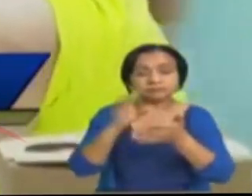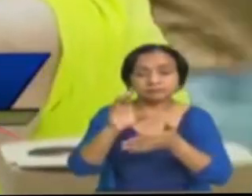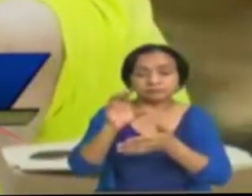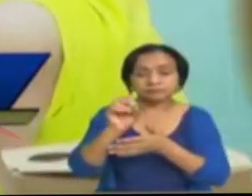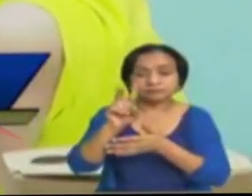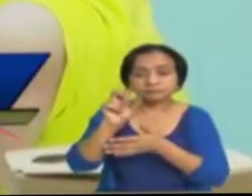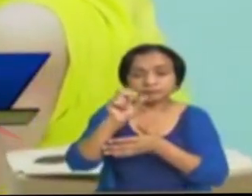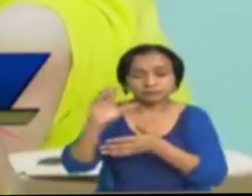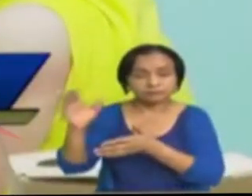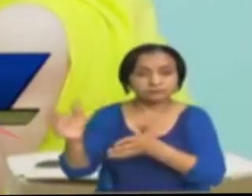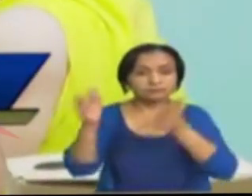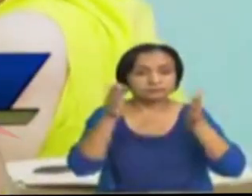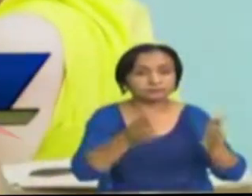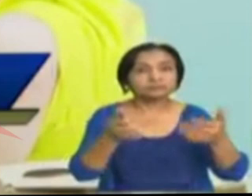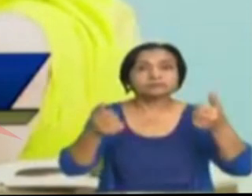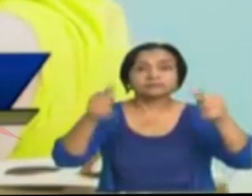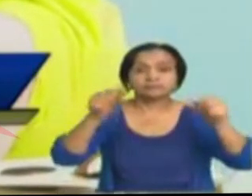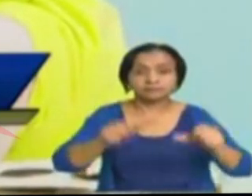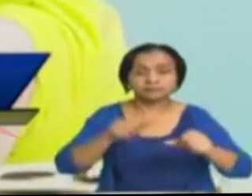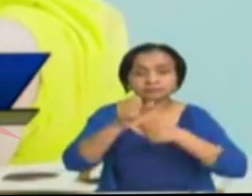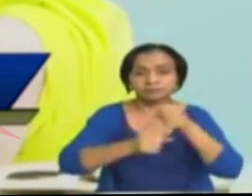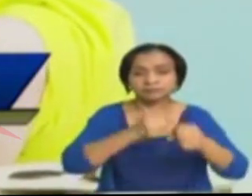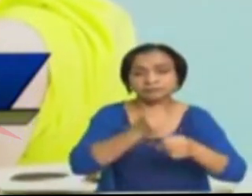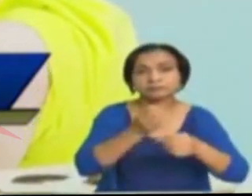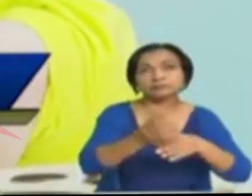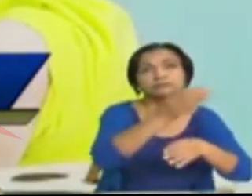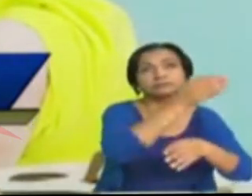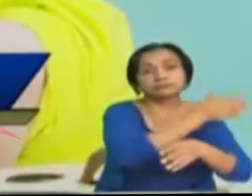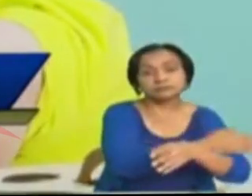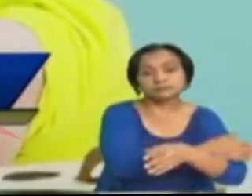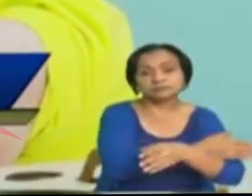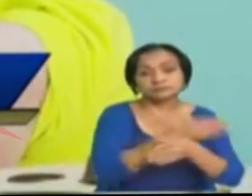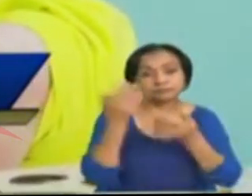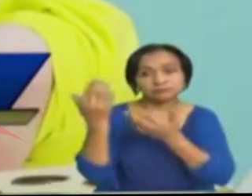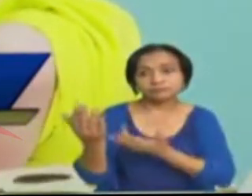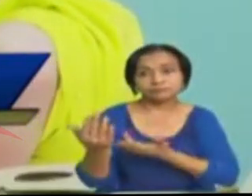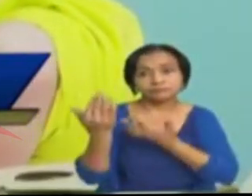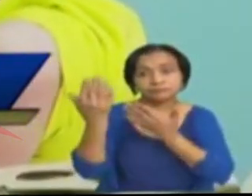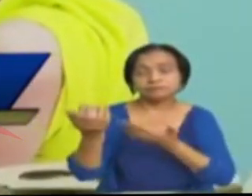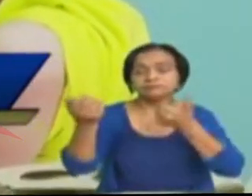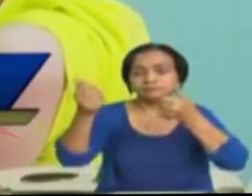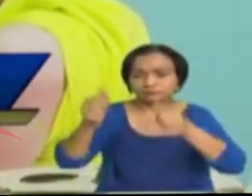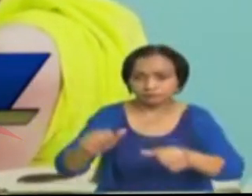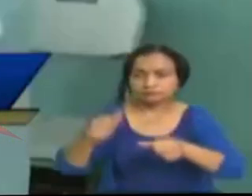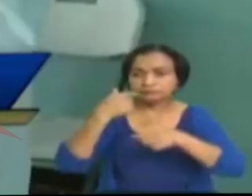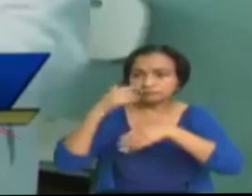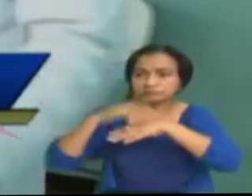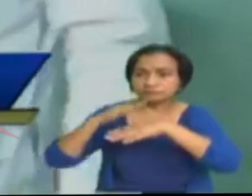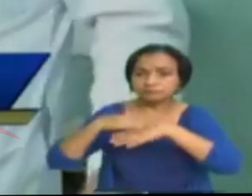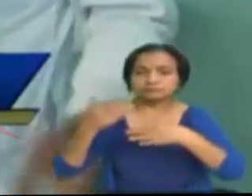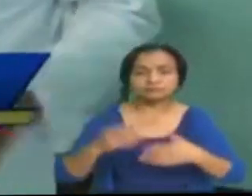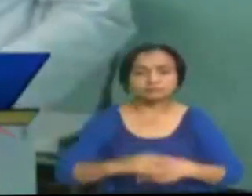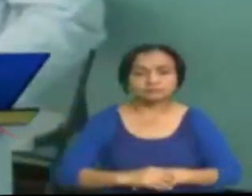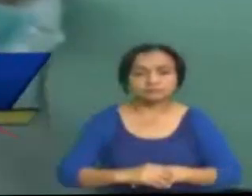lo que son las medidas de distanciamiento social es insistimos en eso insistimos sobre todo el lavado de manos y